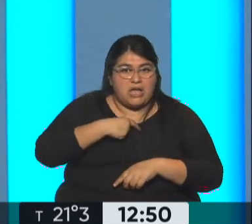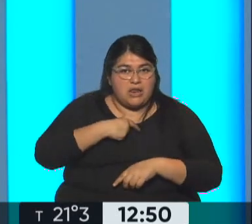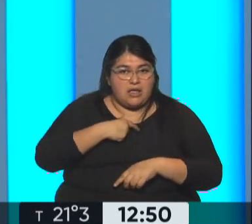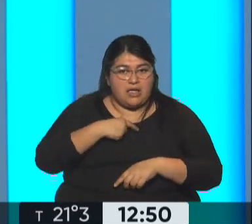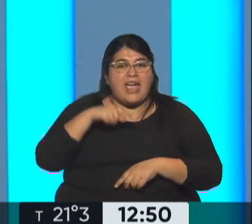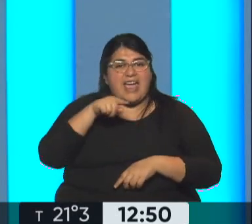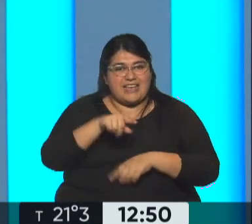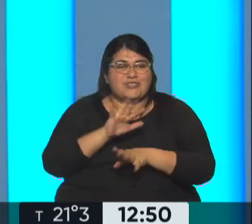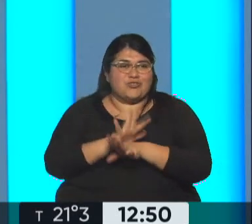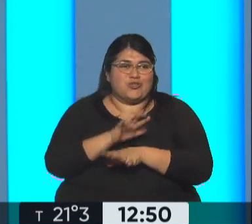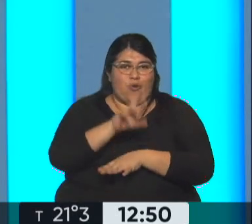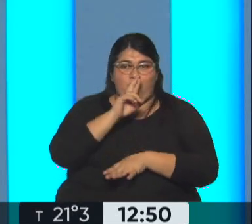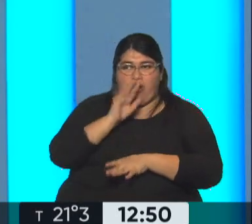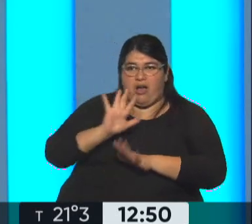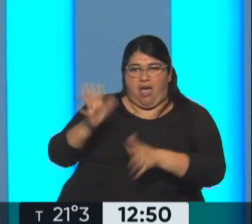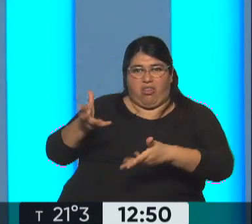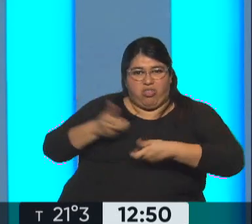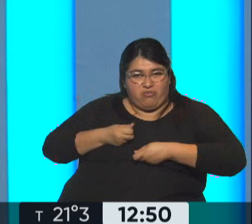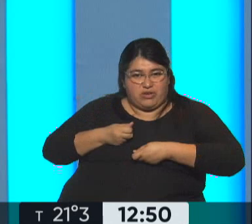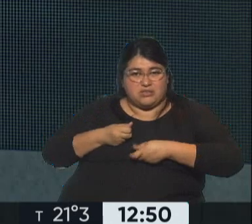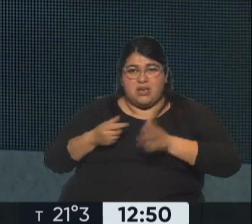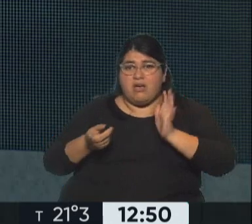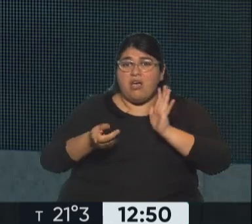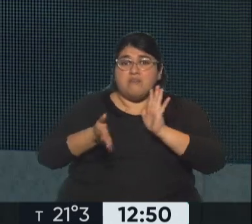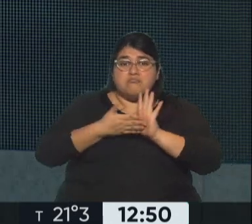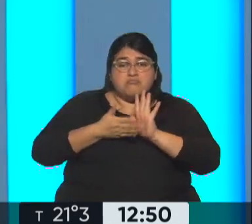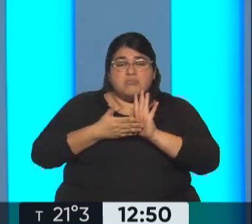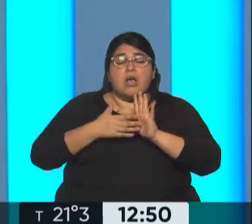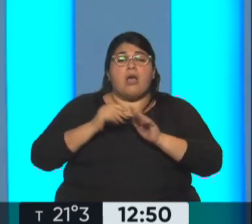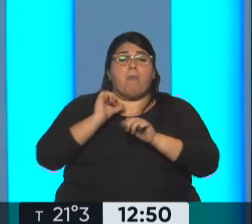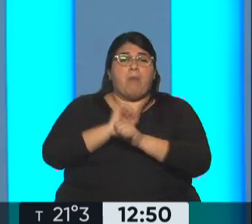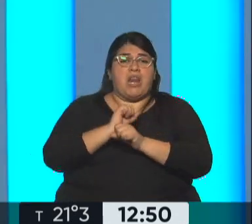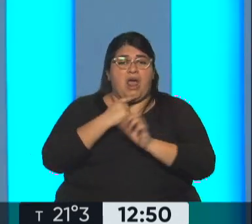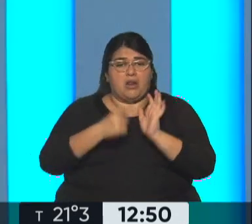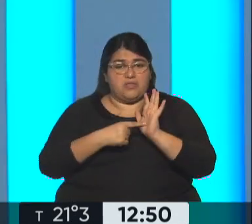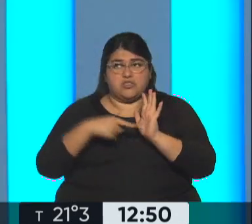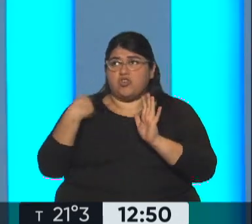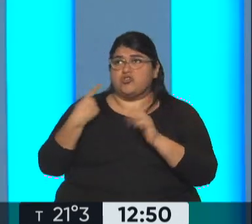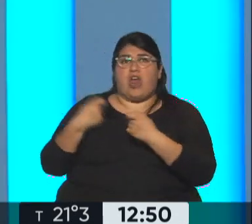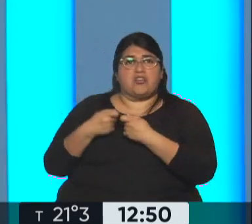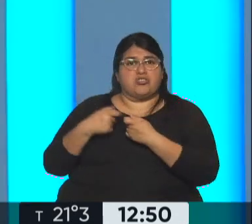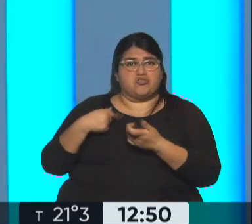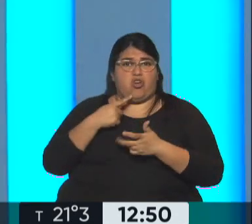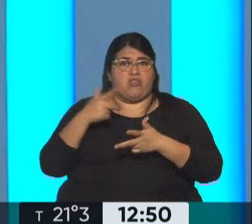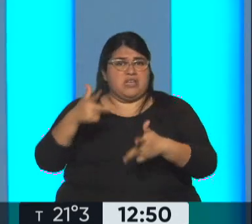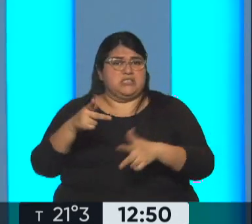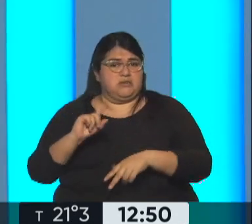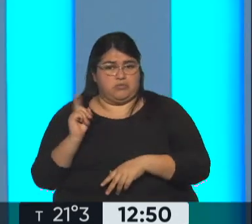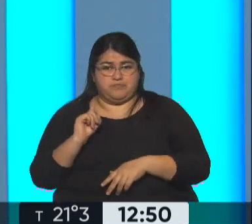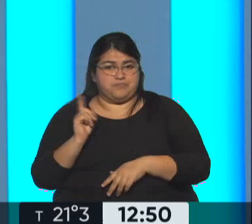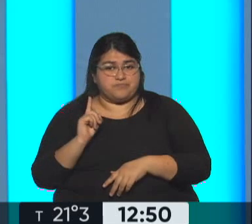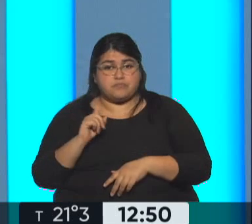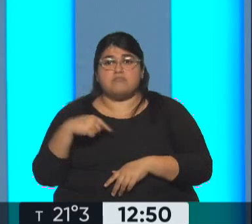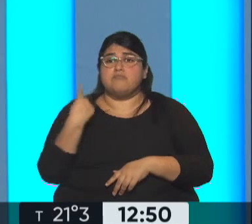es una legítima defensa. Y lo dice el Código Penal, no es que lo decimos desde el Observatorio de la Asociación Pensamiento Penal caprichosamente. Desde el